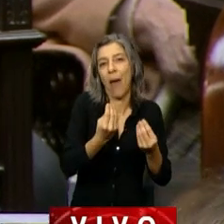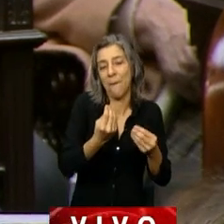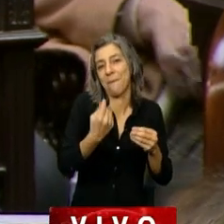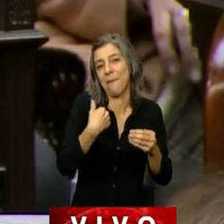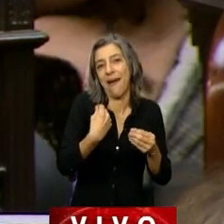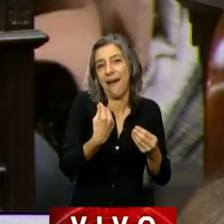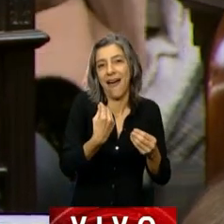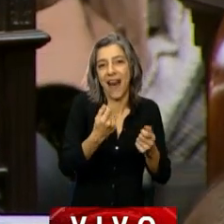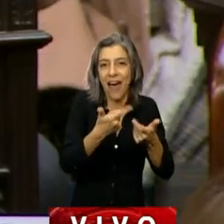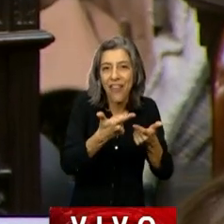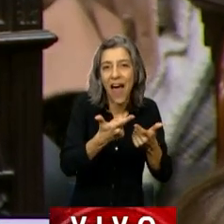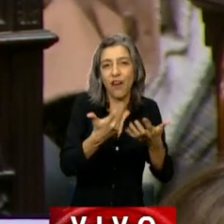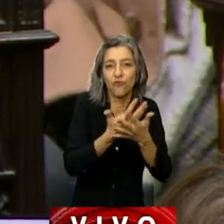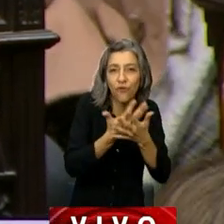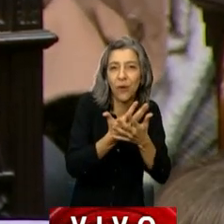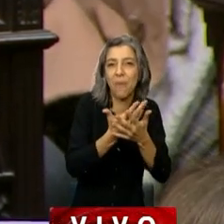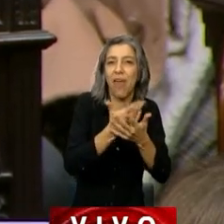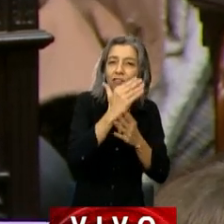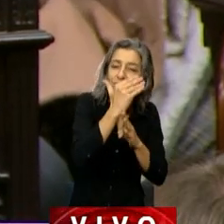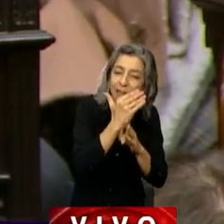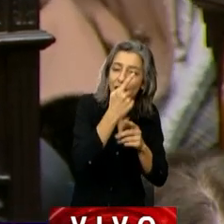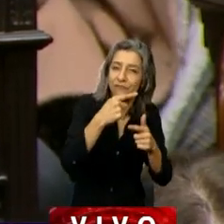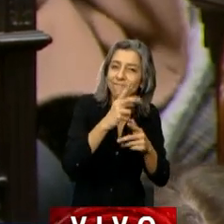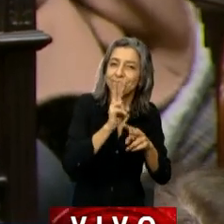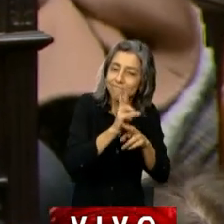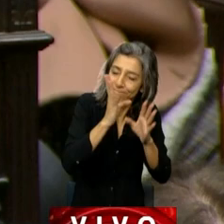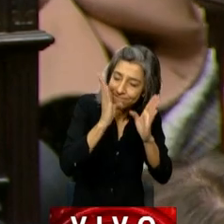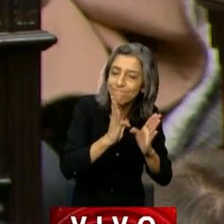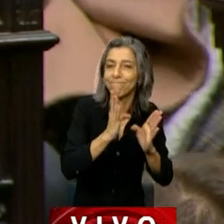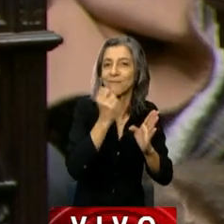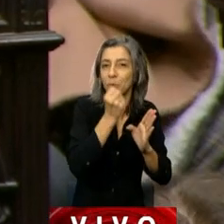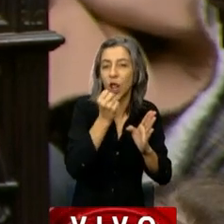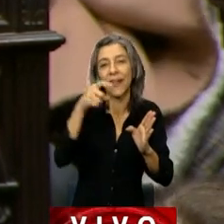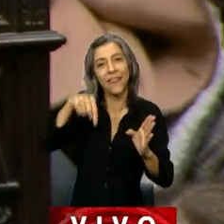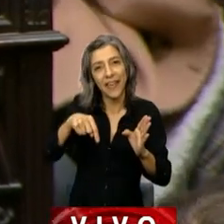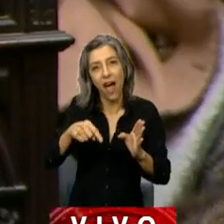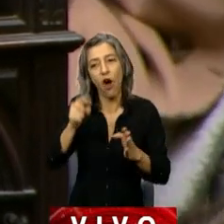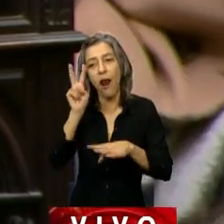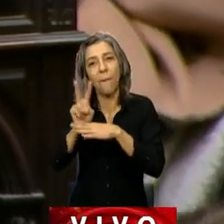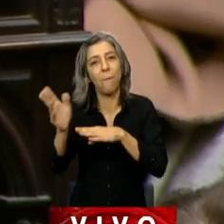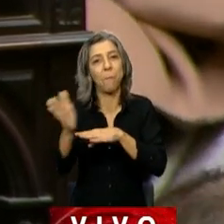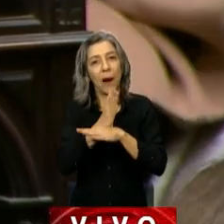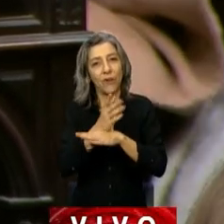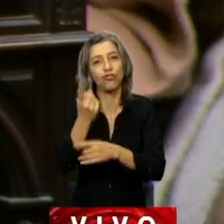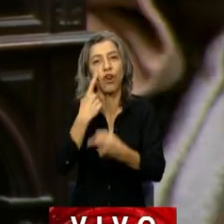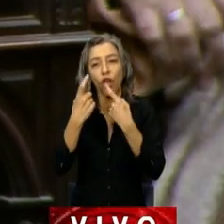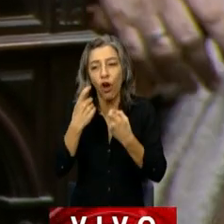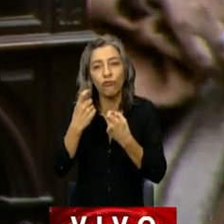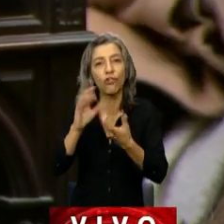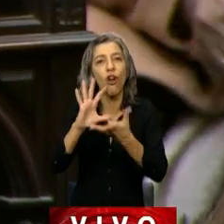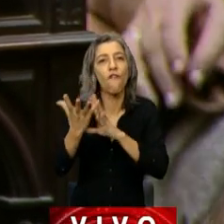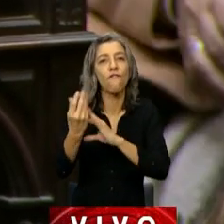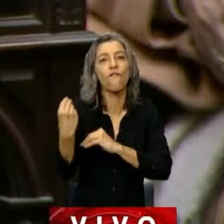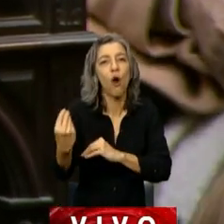muy importante, pero hoy estamos con la ley de prevención y control de la resistencia a los